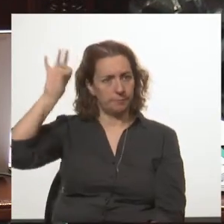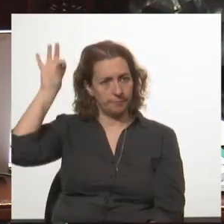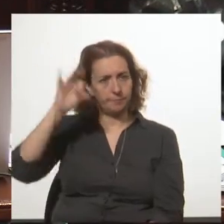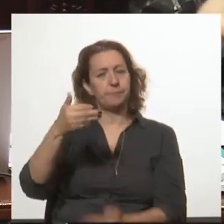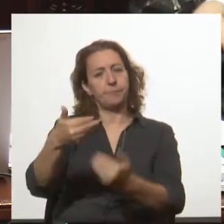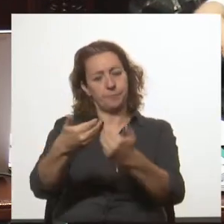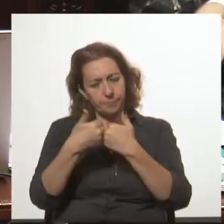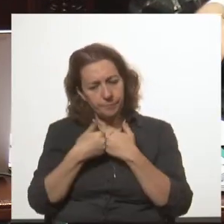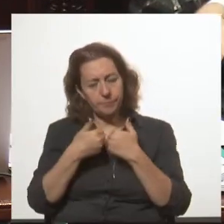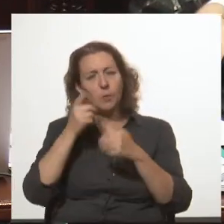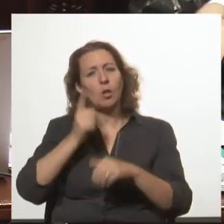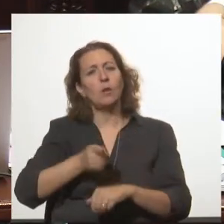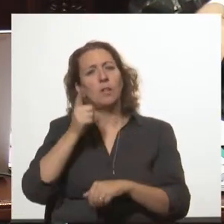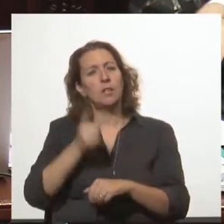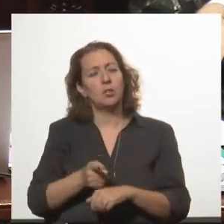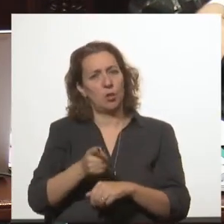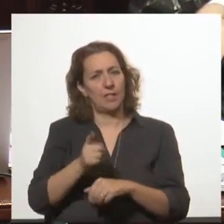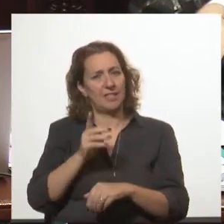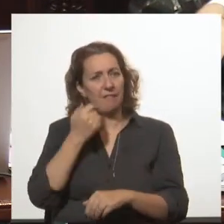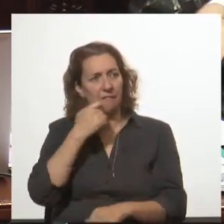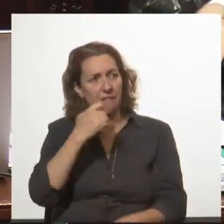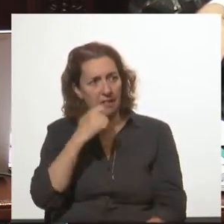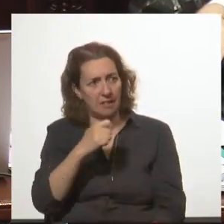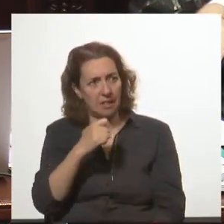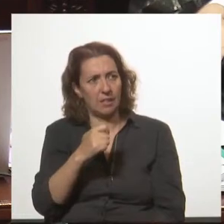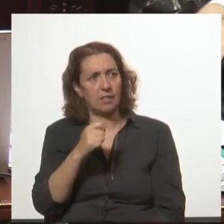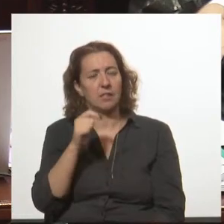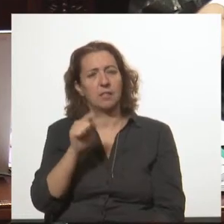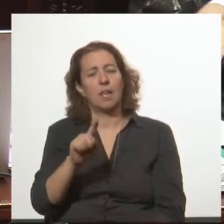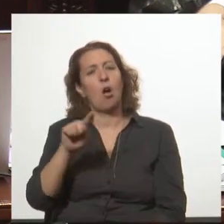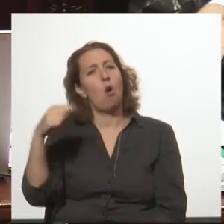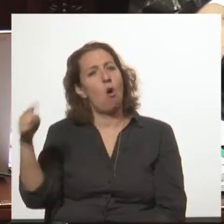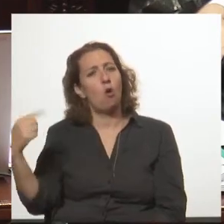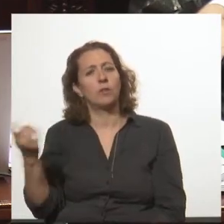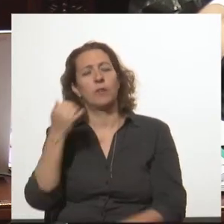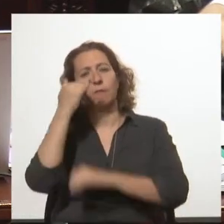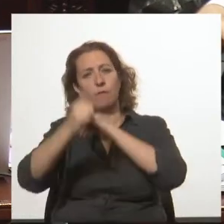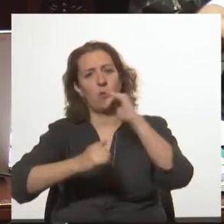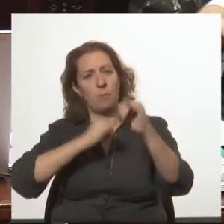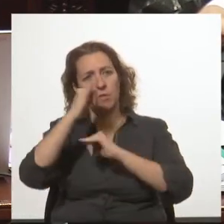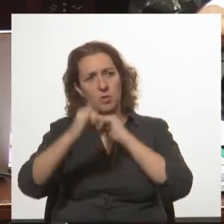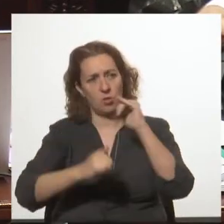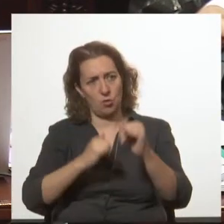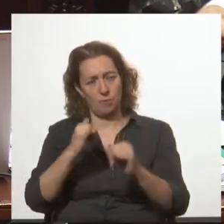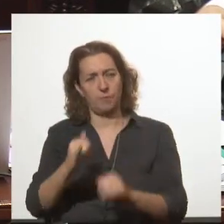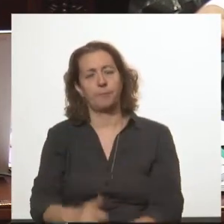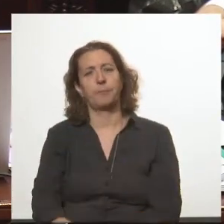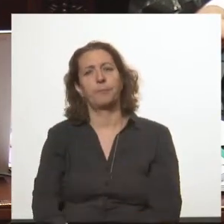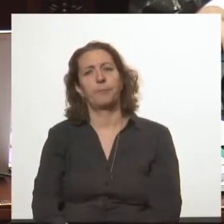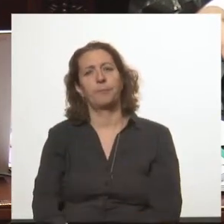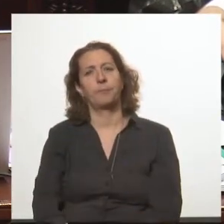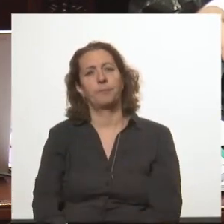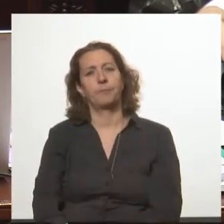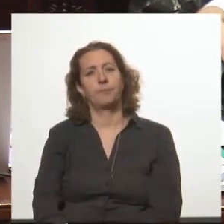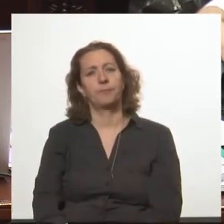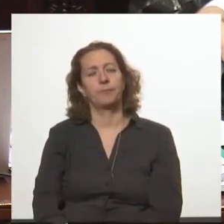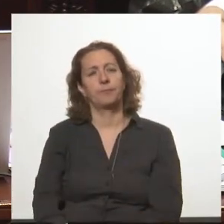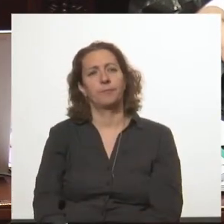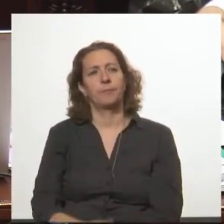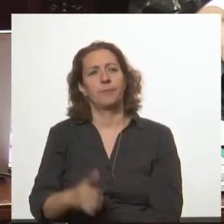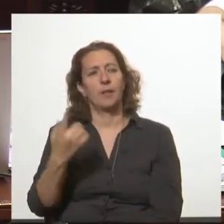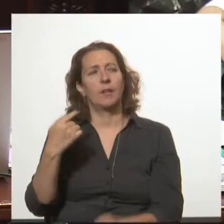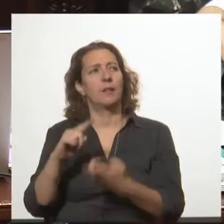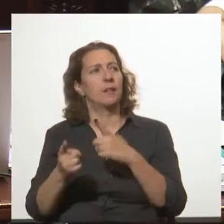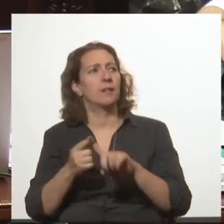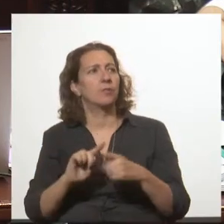sobre las obligaciones pendientes y esa fue otra de las informaciones que estaban en la auditoría que tenían que